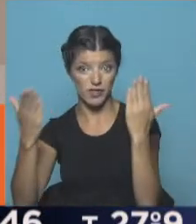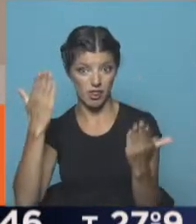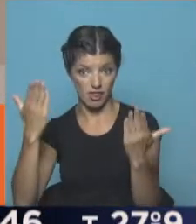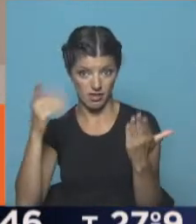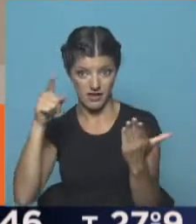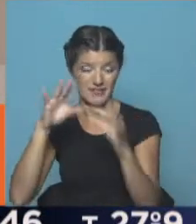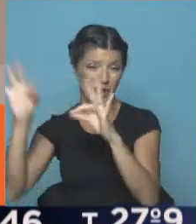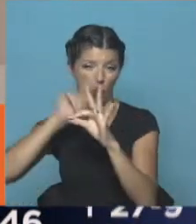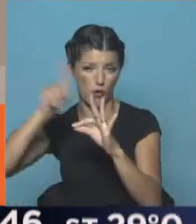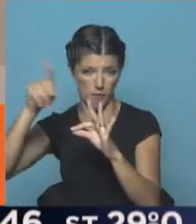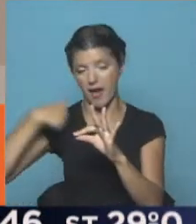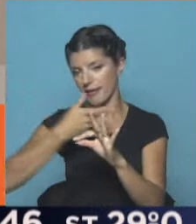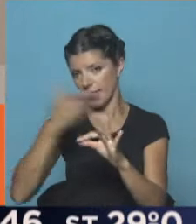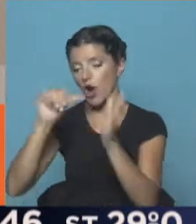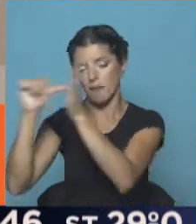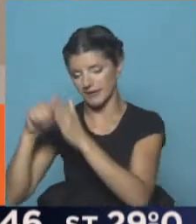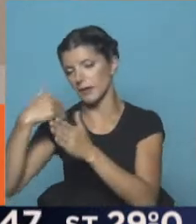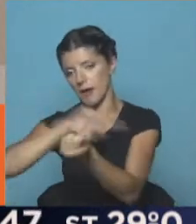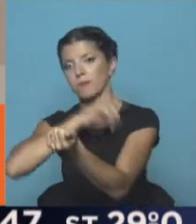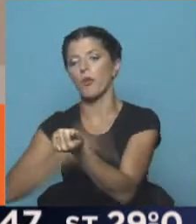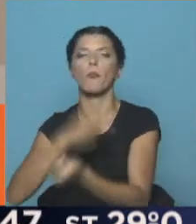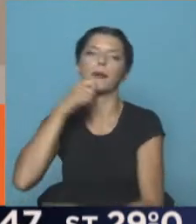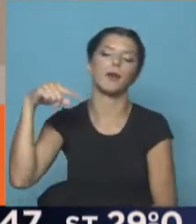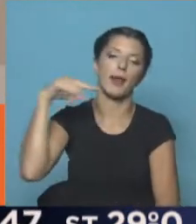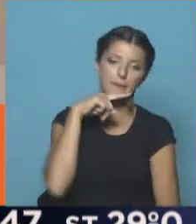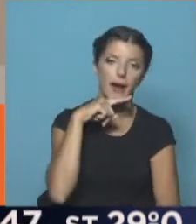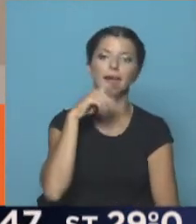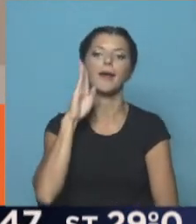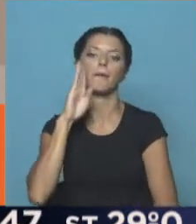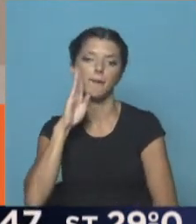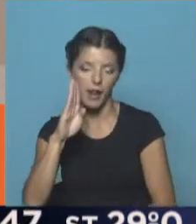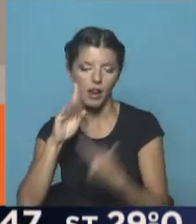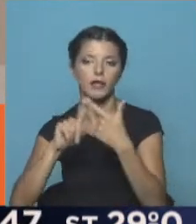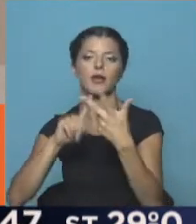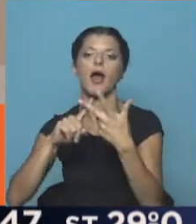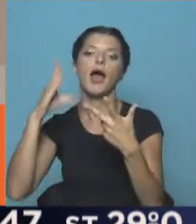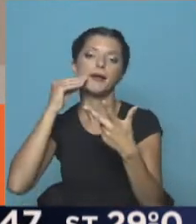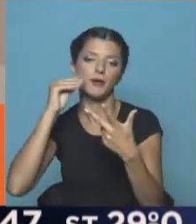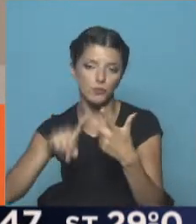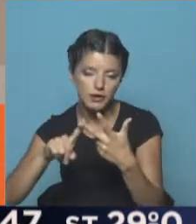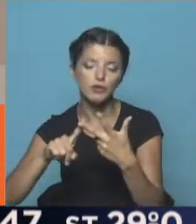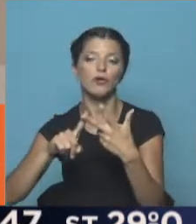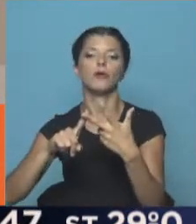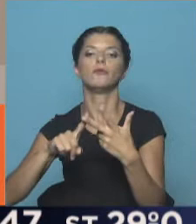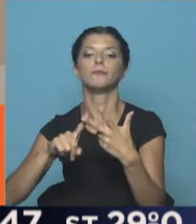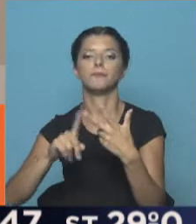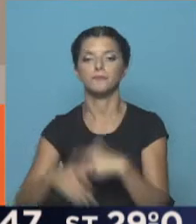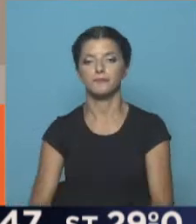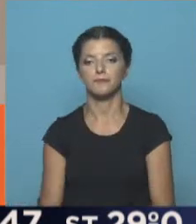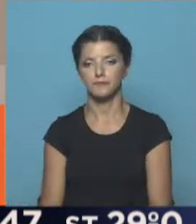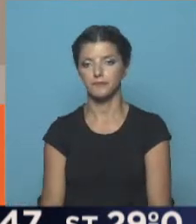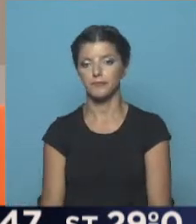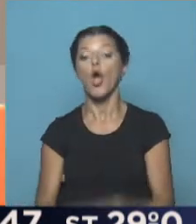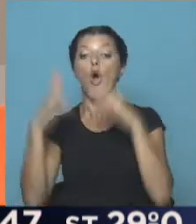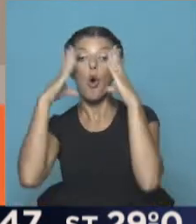en europa los países principales alemania bélgica reino unido- transformando en euros su salario mínimo holanda